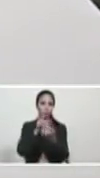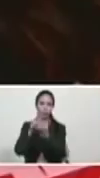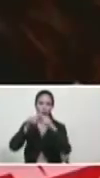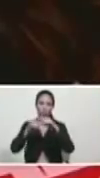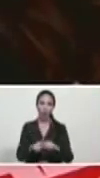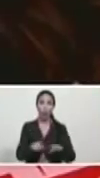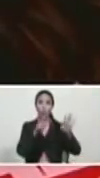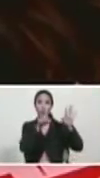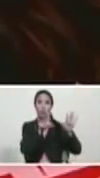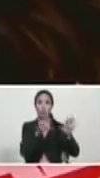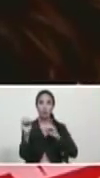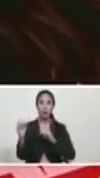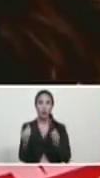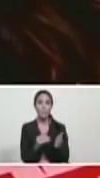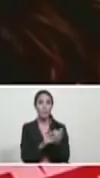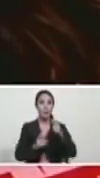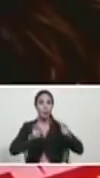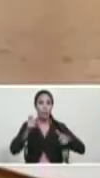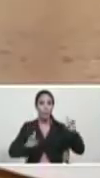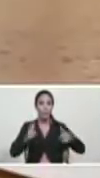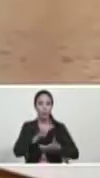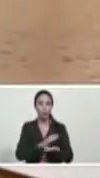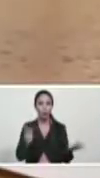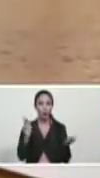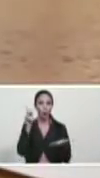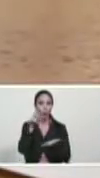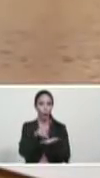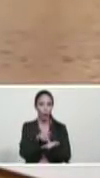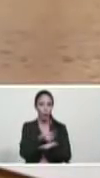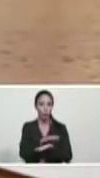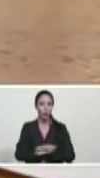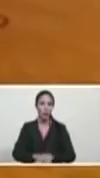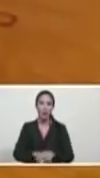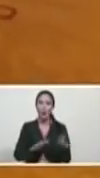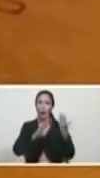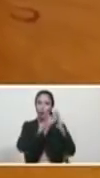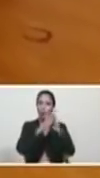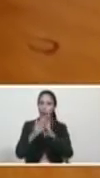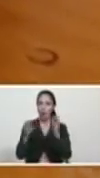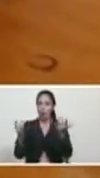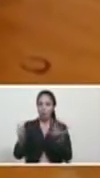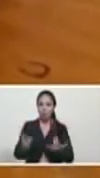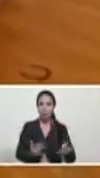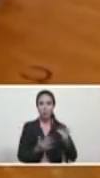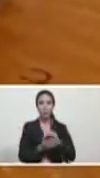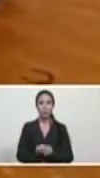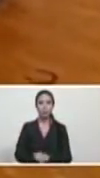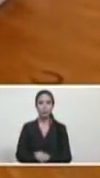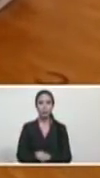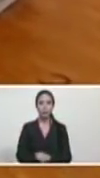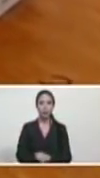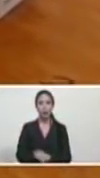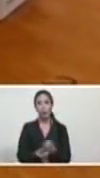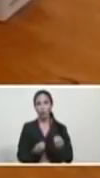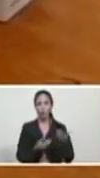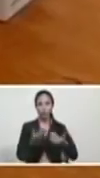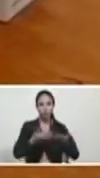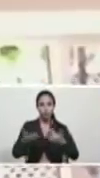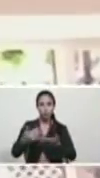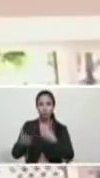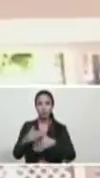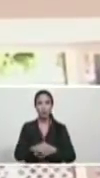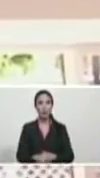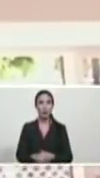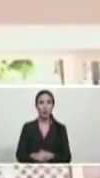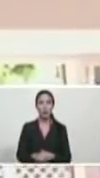aproximadamente 600.000 pacientes de nuestra parroquia y de las comunidades aledañas, presidente, bajo un nuevo esquema de dispensación, bajo un